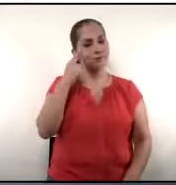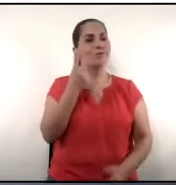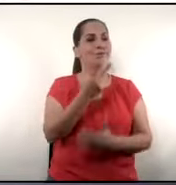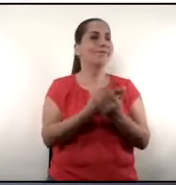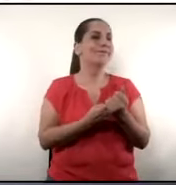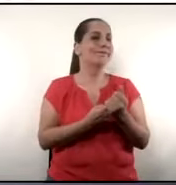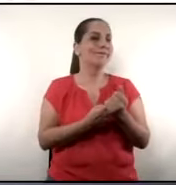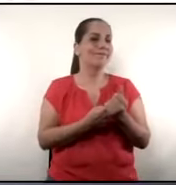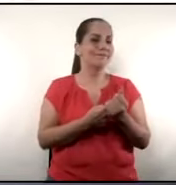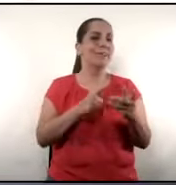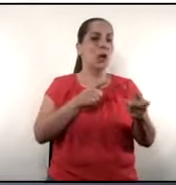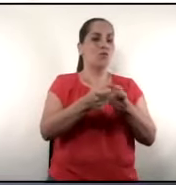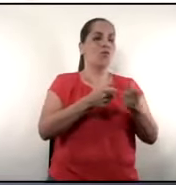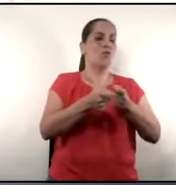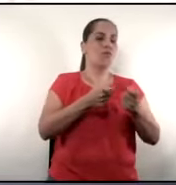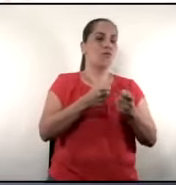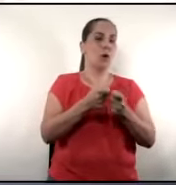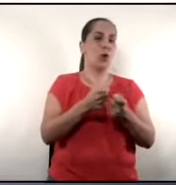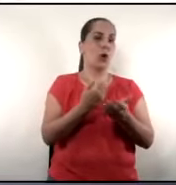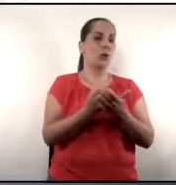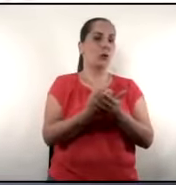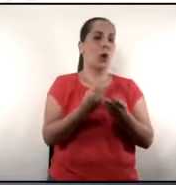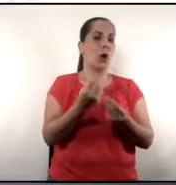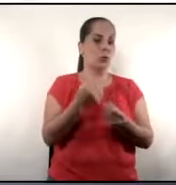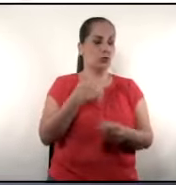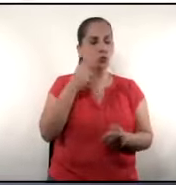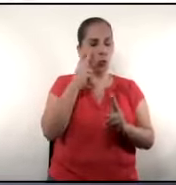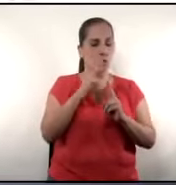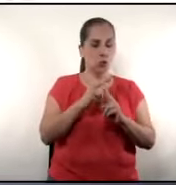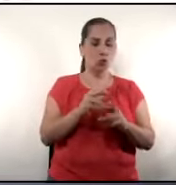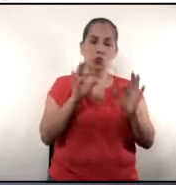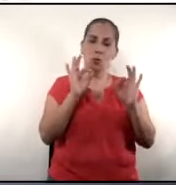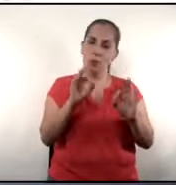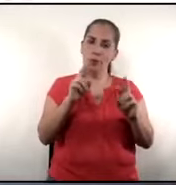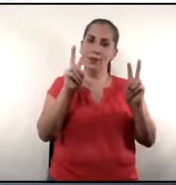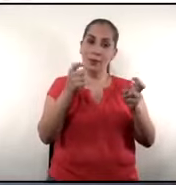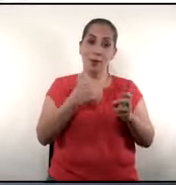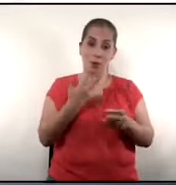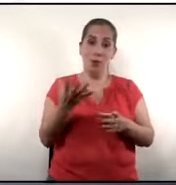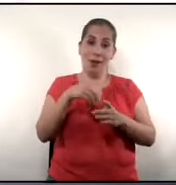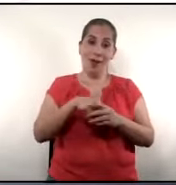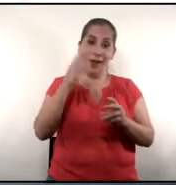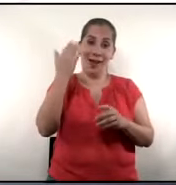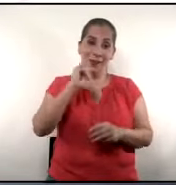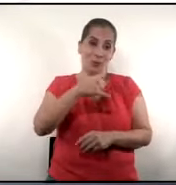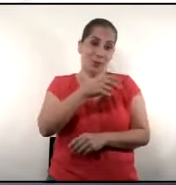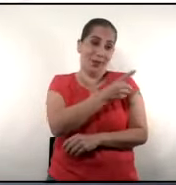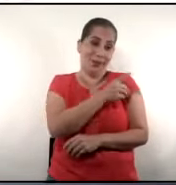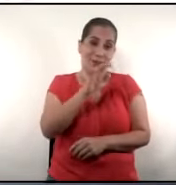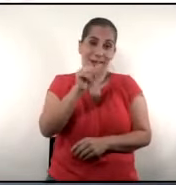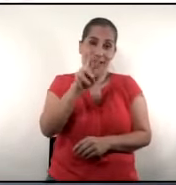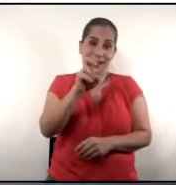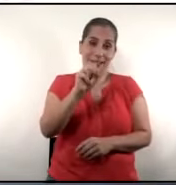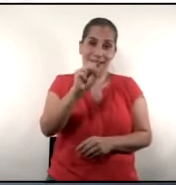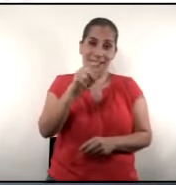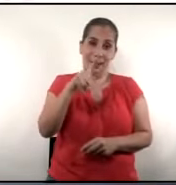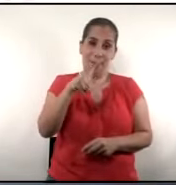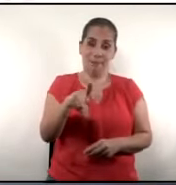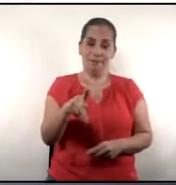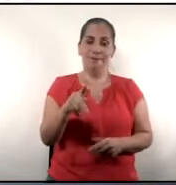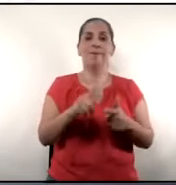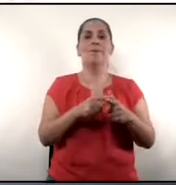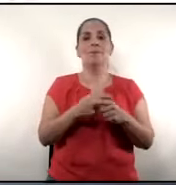principio de regulación al costo, y es un tema que lo conozco bastante bien porque estuve en la Junta Directiva de Arecep. El principio de regulación al costo, tal como está definido